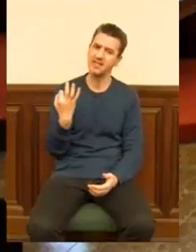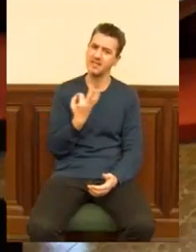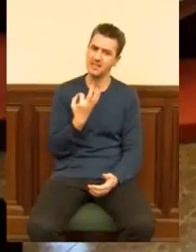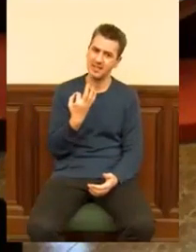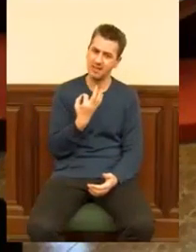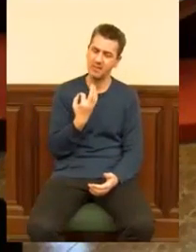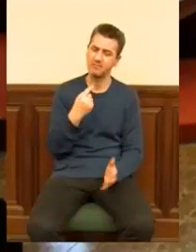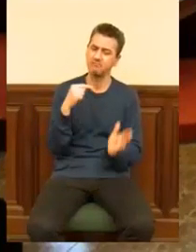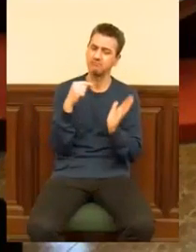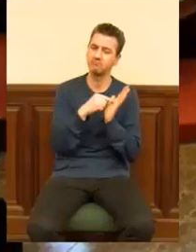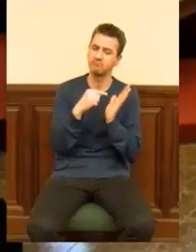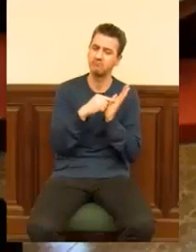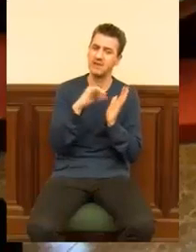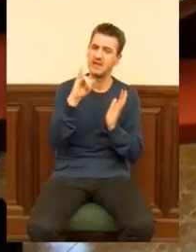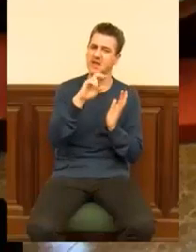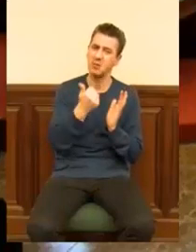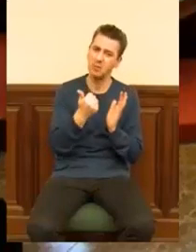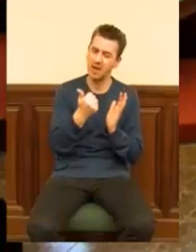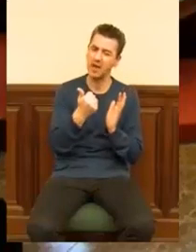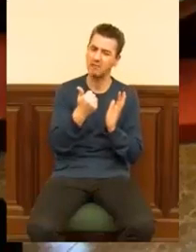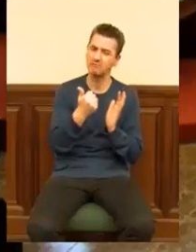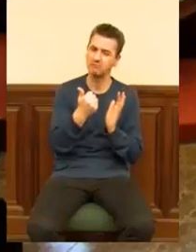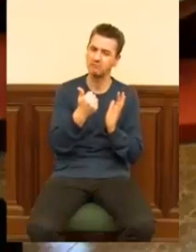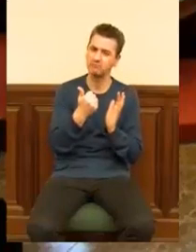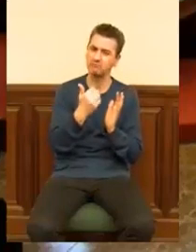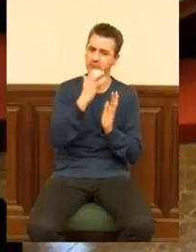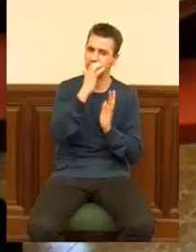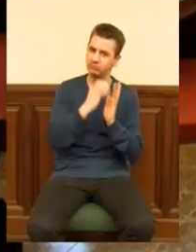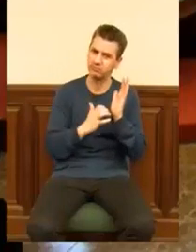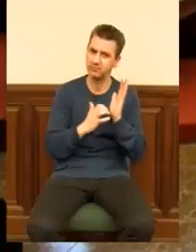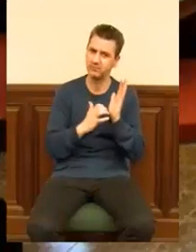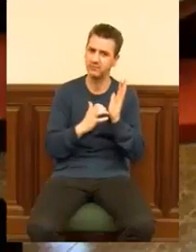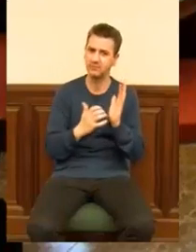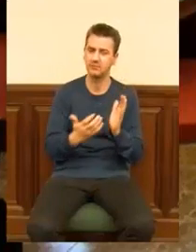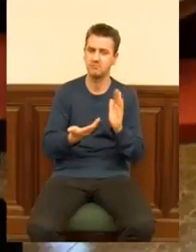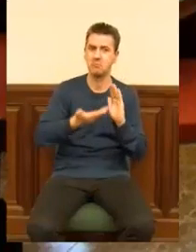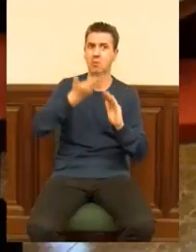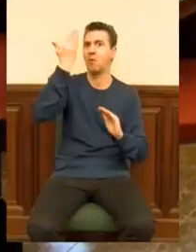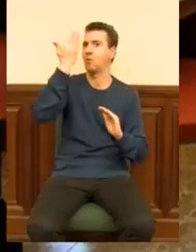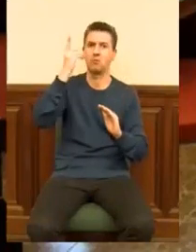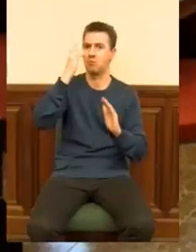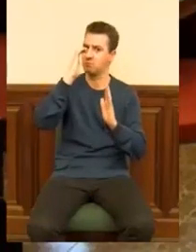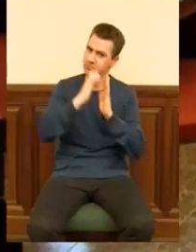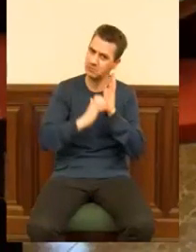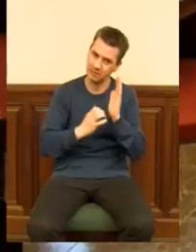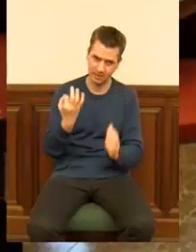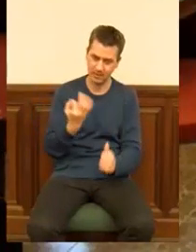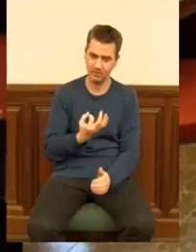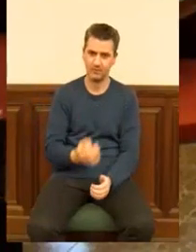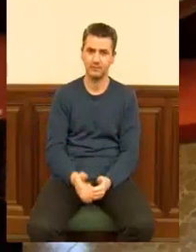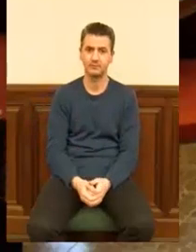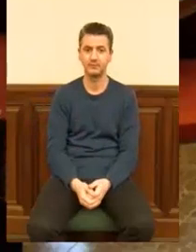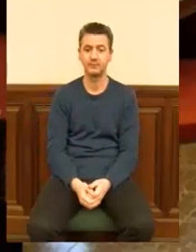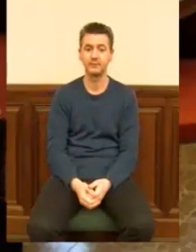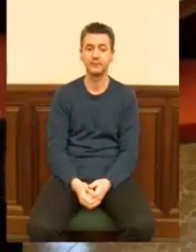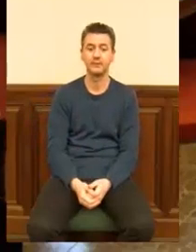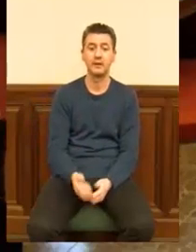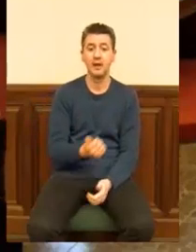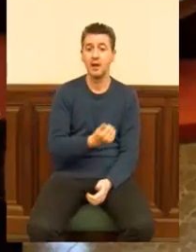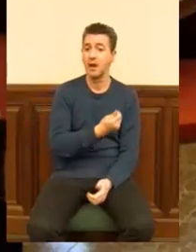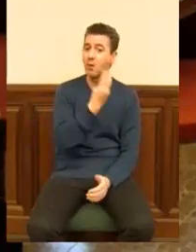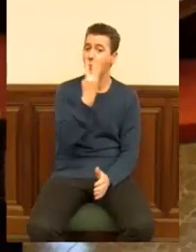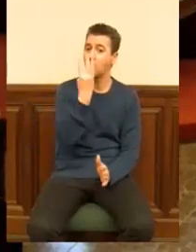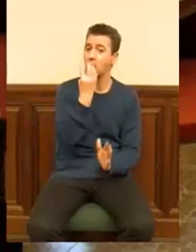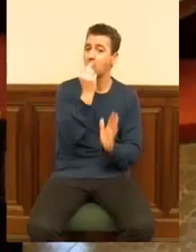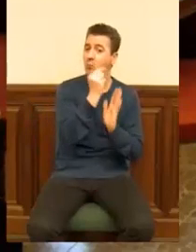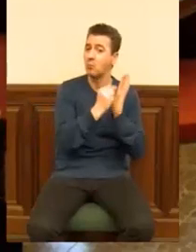una tarificación de IVA que no fuese la de la franja más alta. Nos parece, además, que varios de sus puntos de acuerdo, bueno,